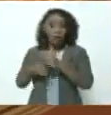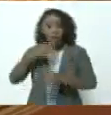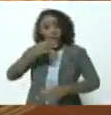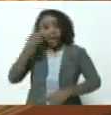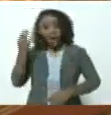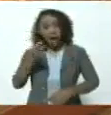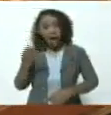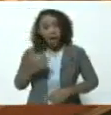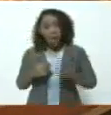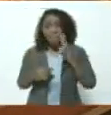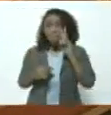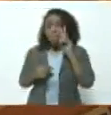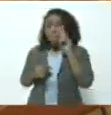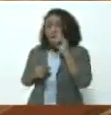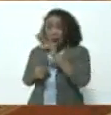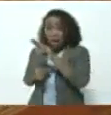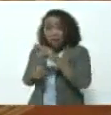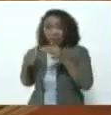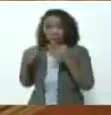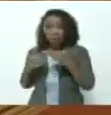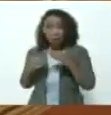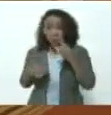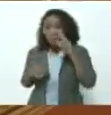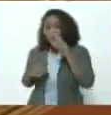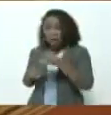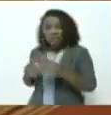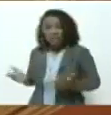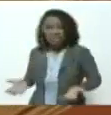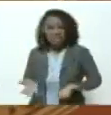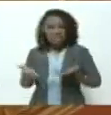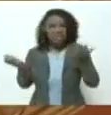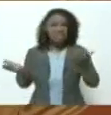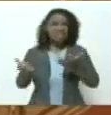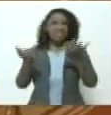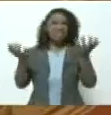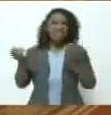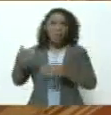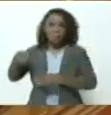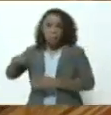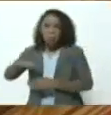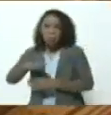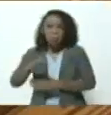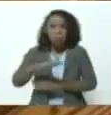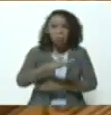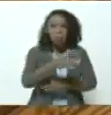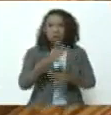y verlo allí, verlo en la naturaleza, con el calor, con las víboras,